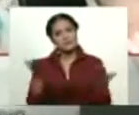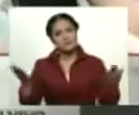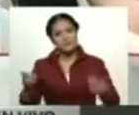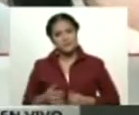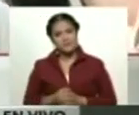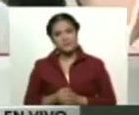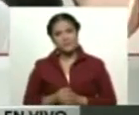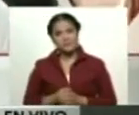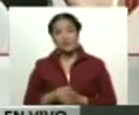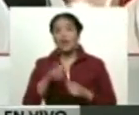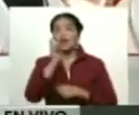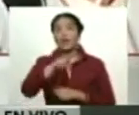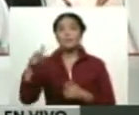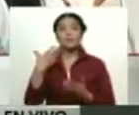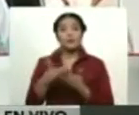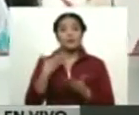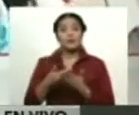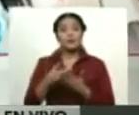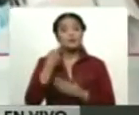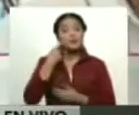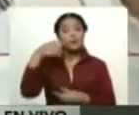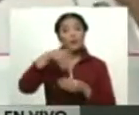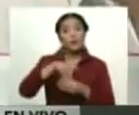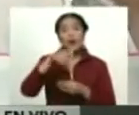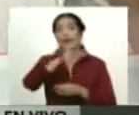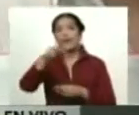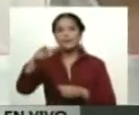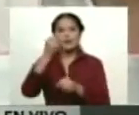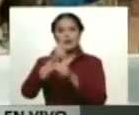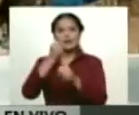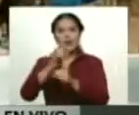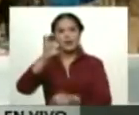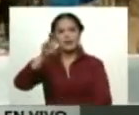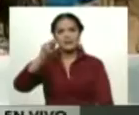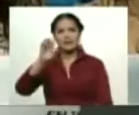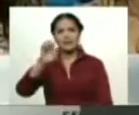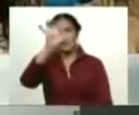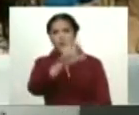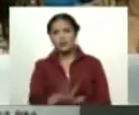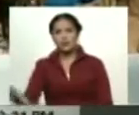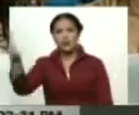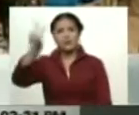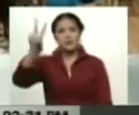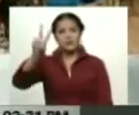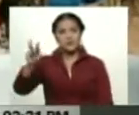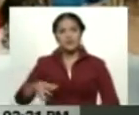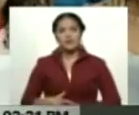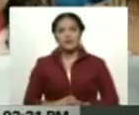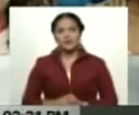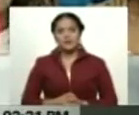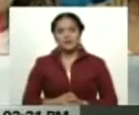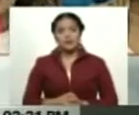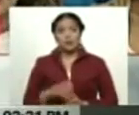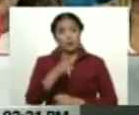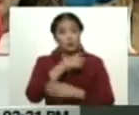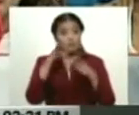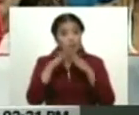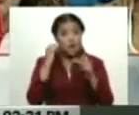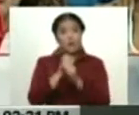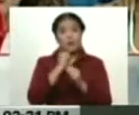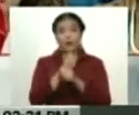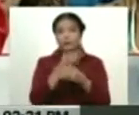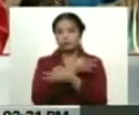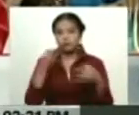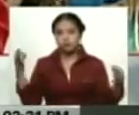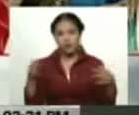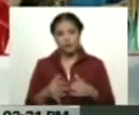a todos los testigos electorales, a todo el personal del Consejo Nacional Electoral a lo largo y ancho del país, que están haciendo una labor